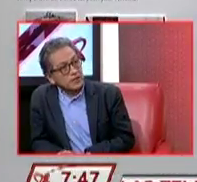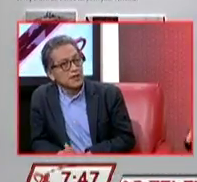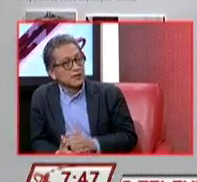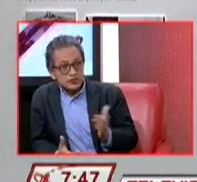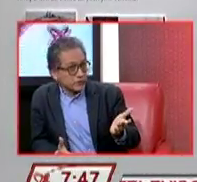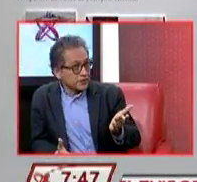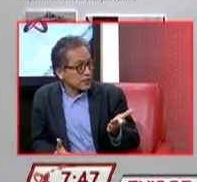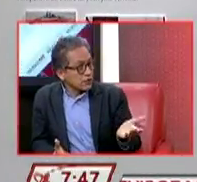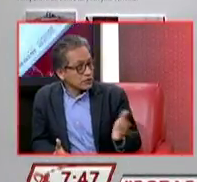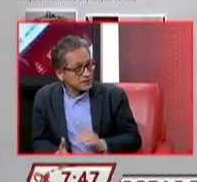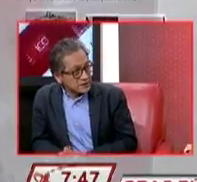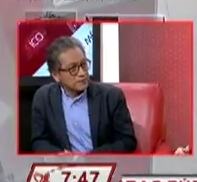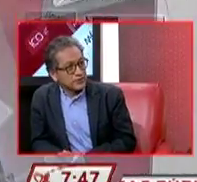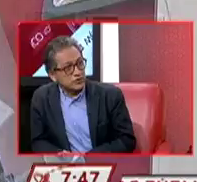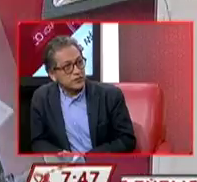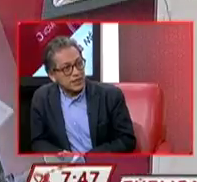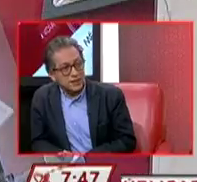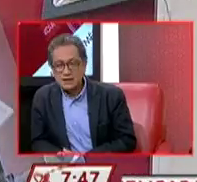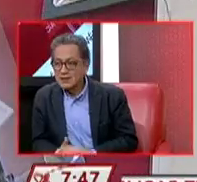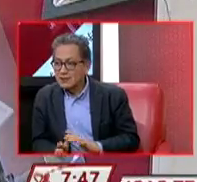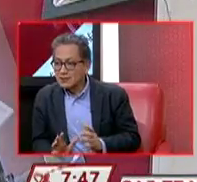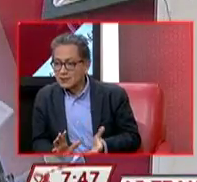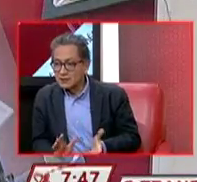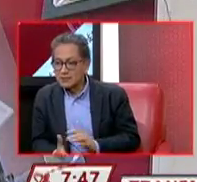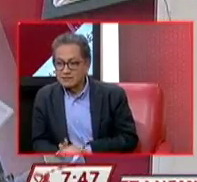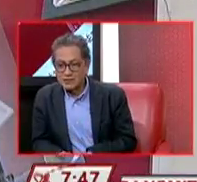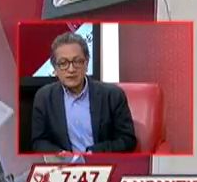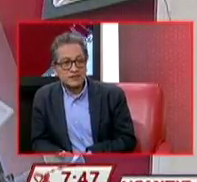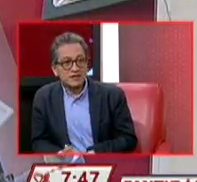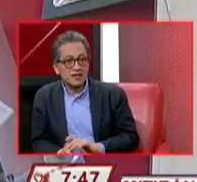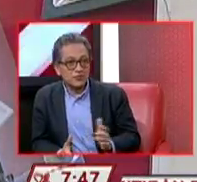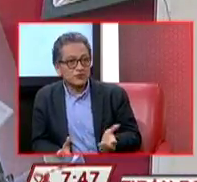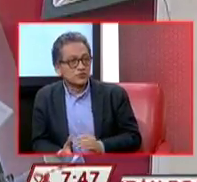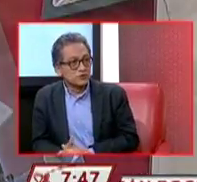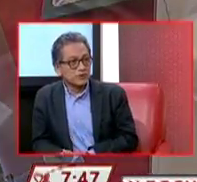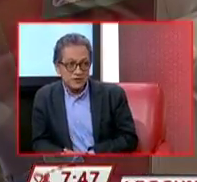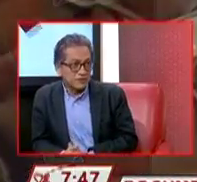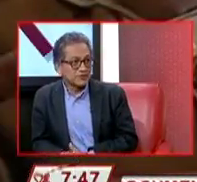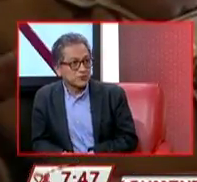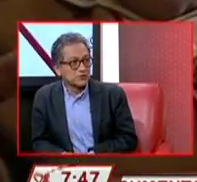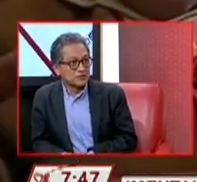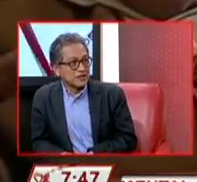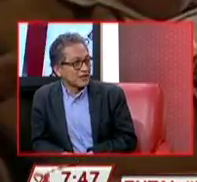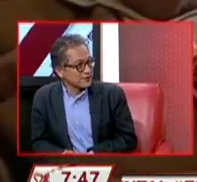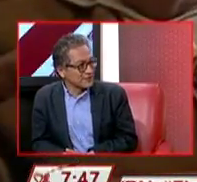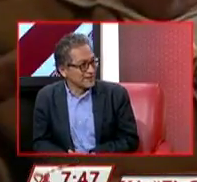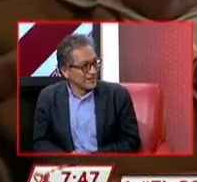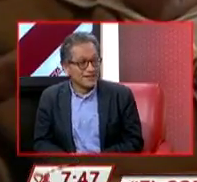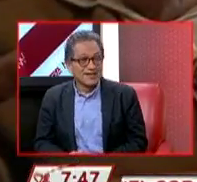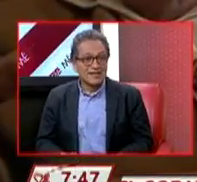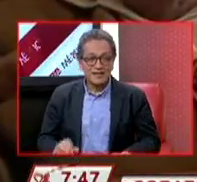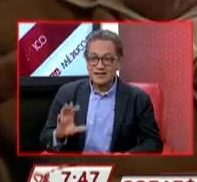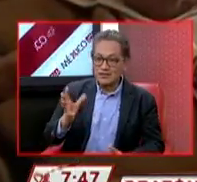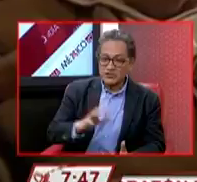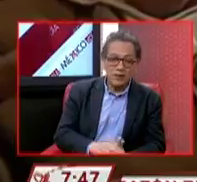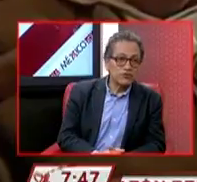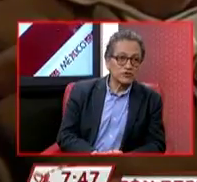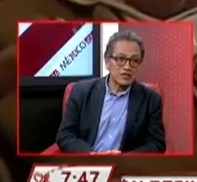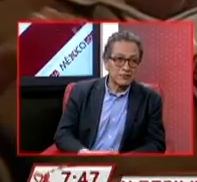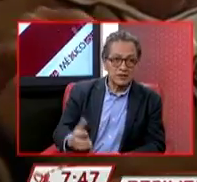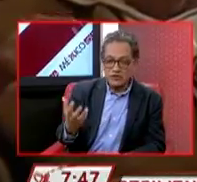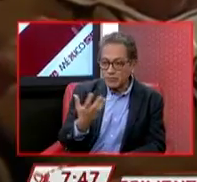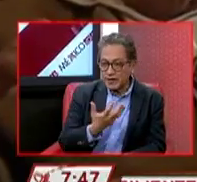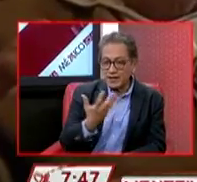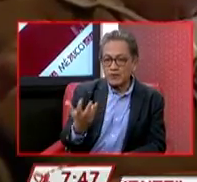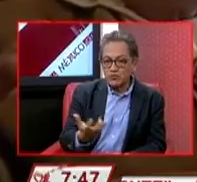nivel mundial sobre Hernán Cortés, este personaje iba a decir de claroscuros, pero tiene más oscuros que claros, y nos da